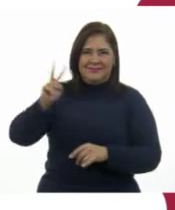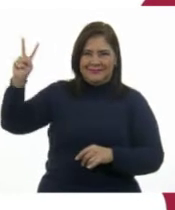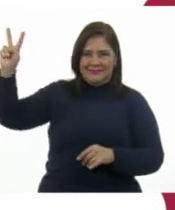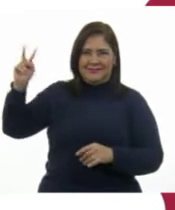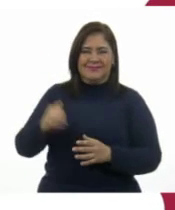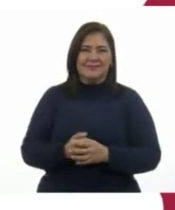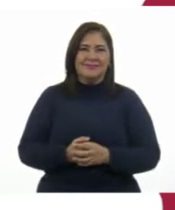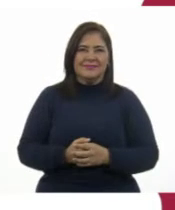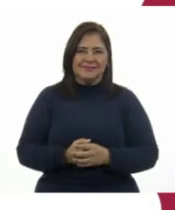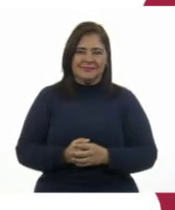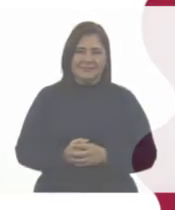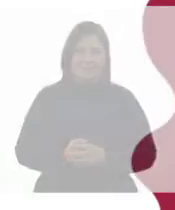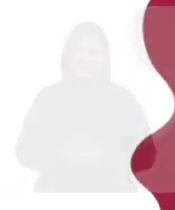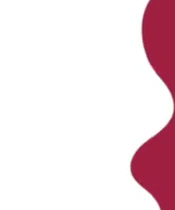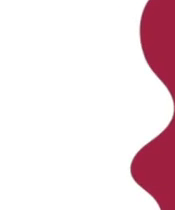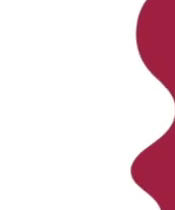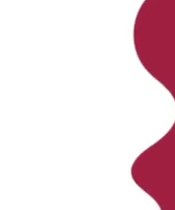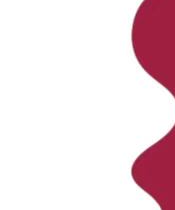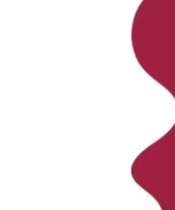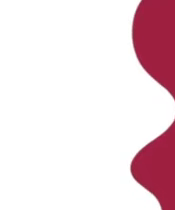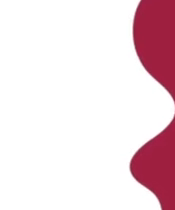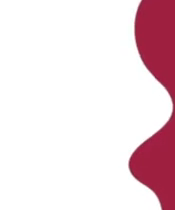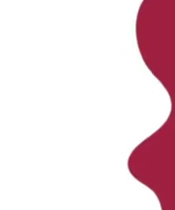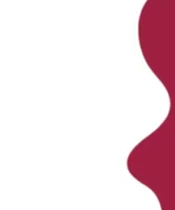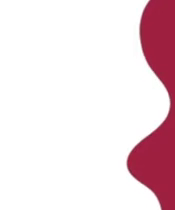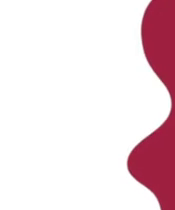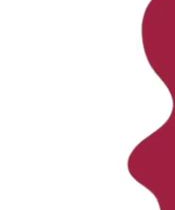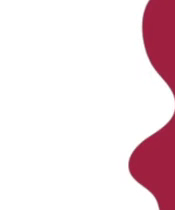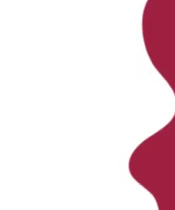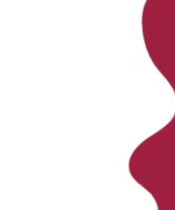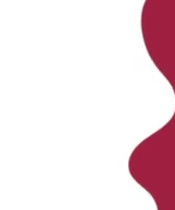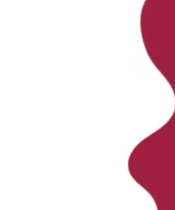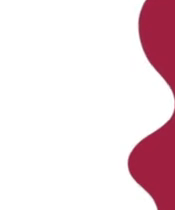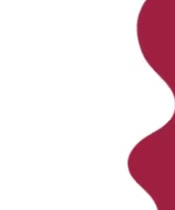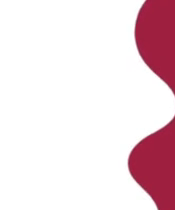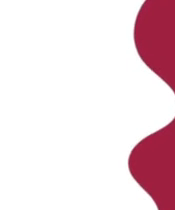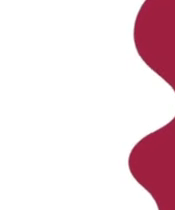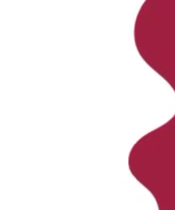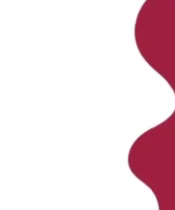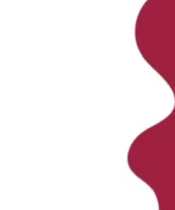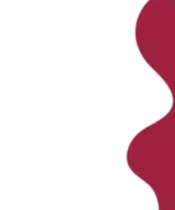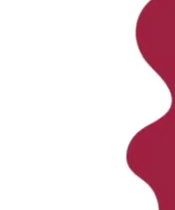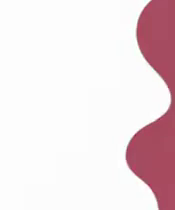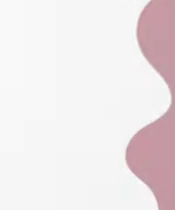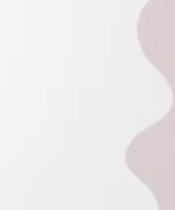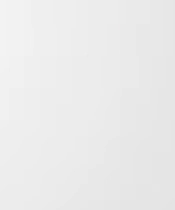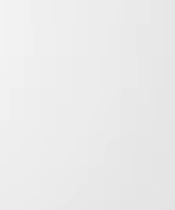la siguiente liga: aprendeencasa.cep.gob.mx.